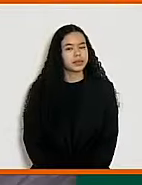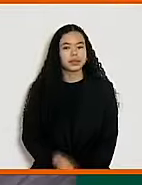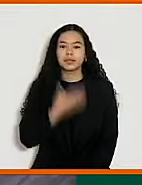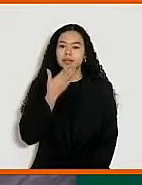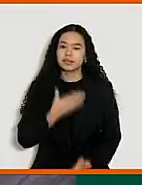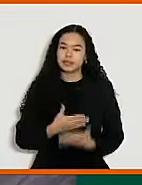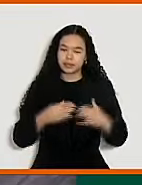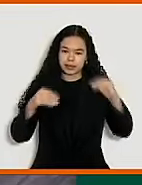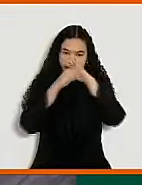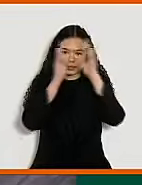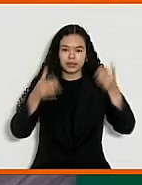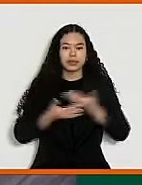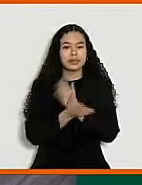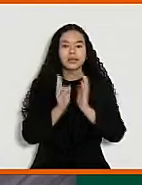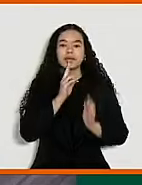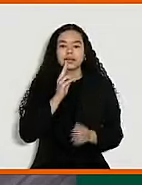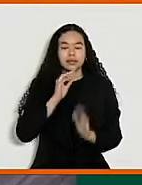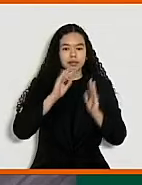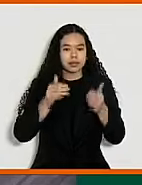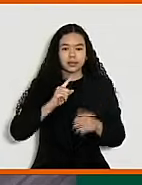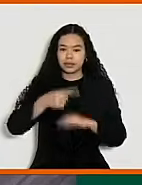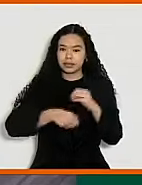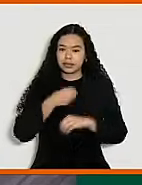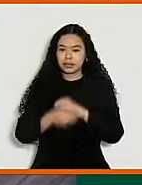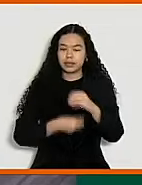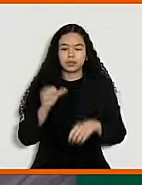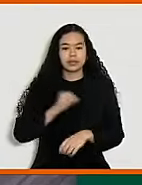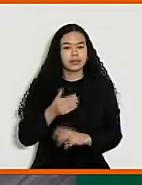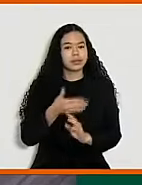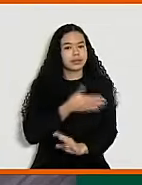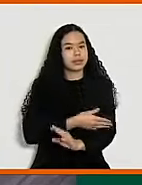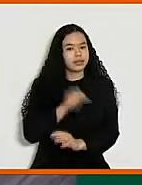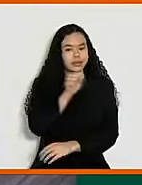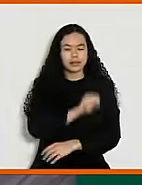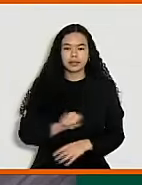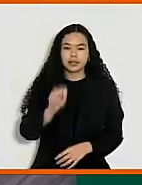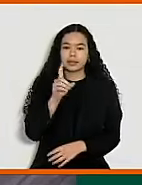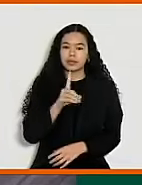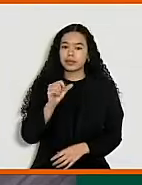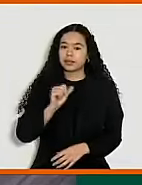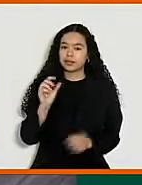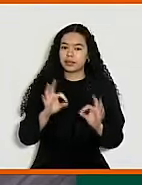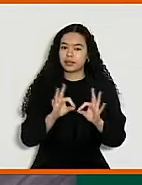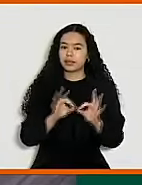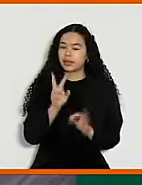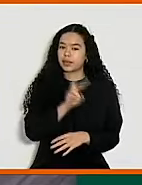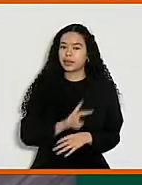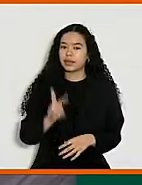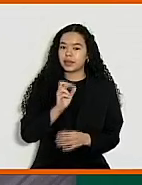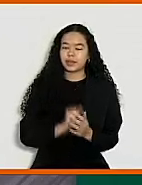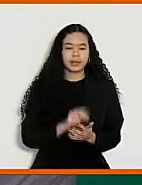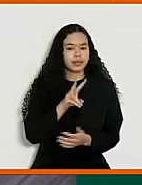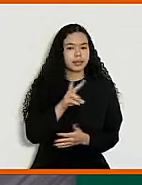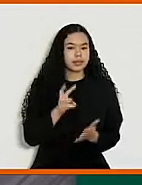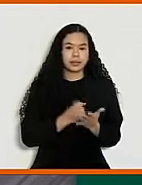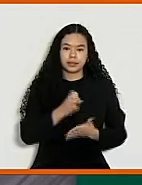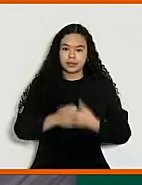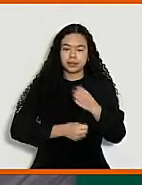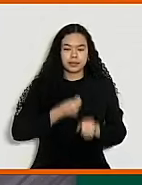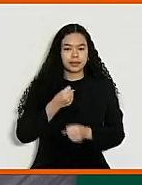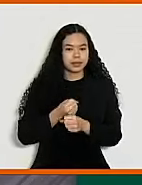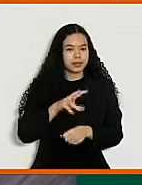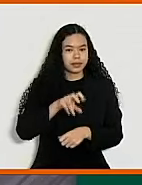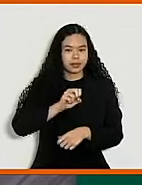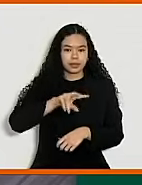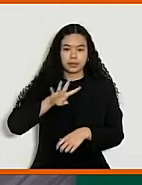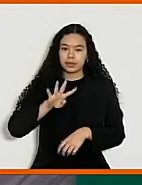Buenos días, Honduras. Bienvenidos a nuestro primer sorteo en esta antesala de fin de semana, pues hoy es viernes 26 de enero del año 2024. En este